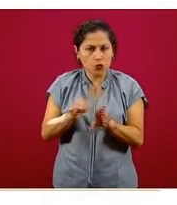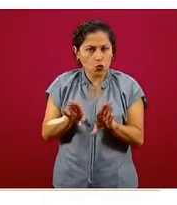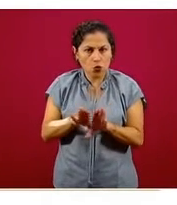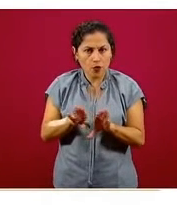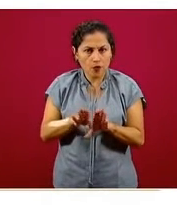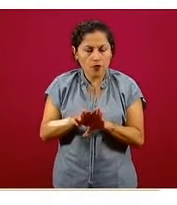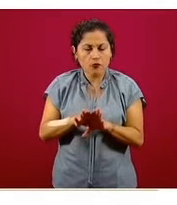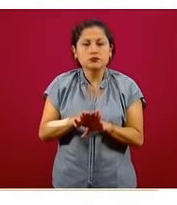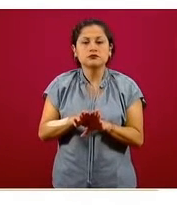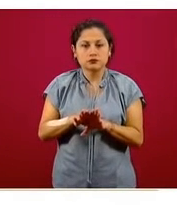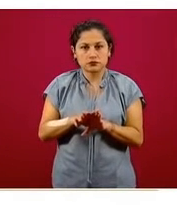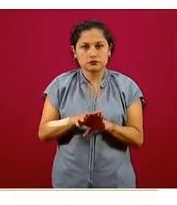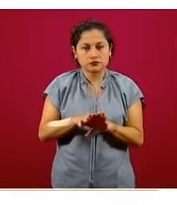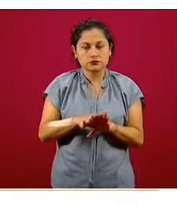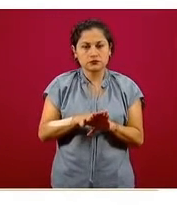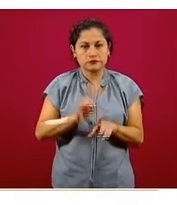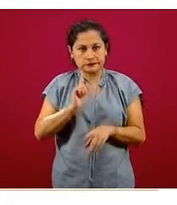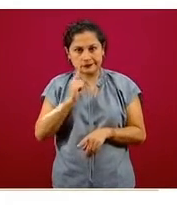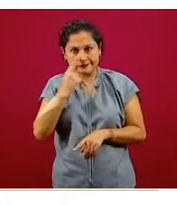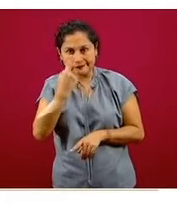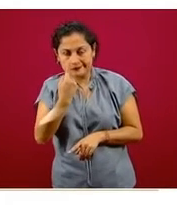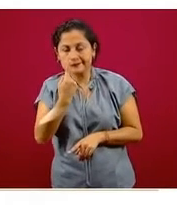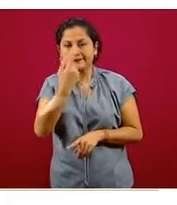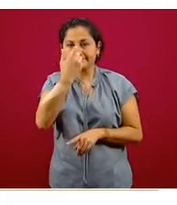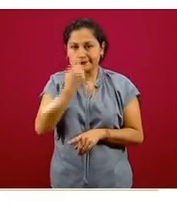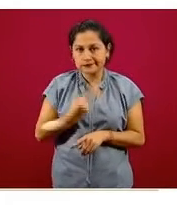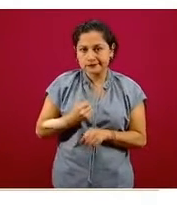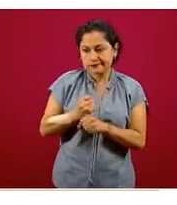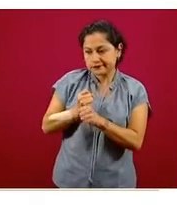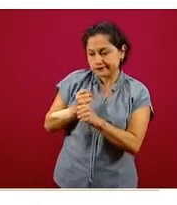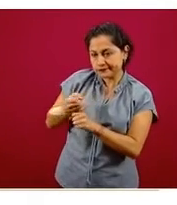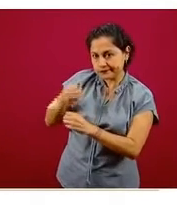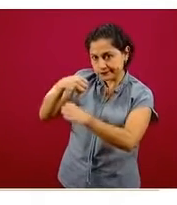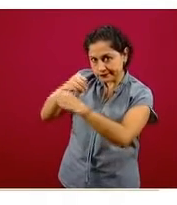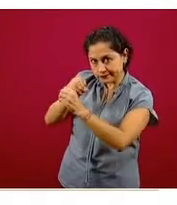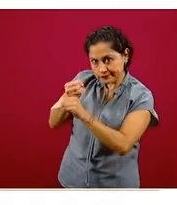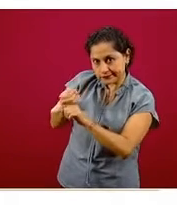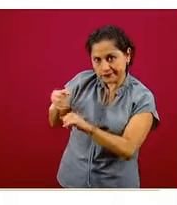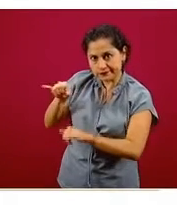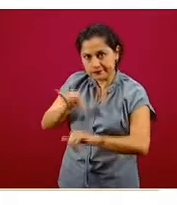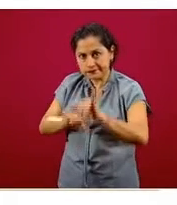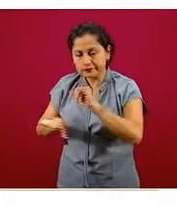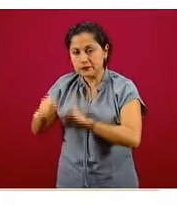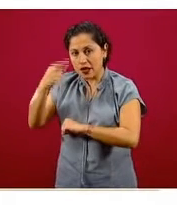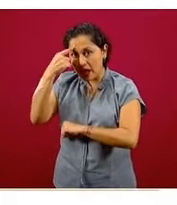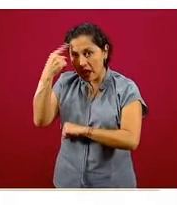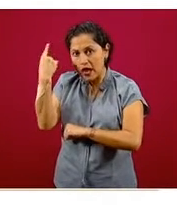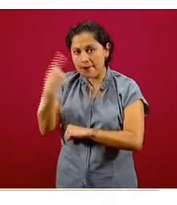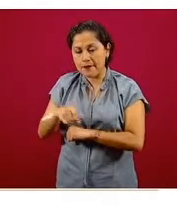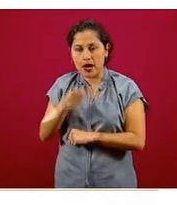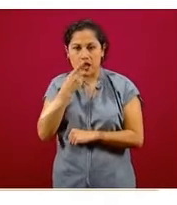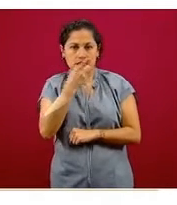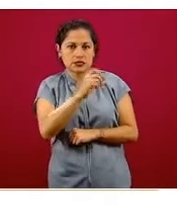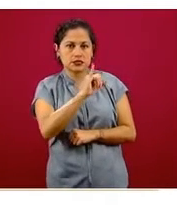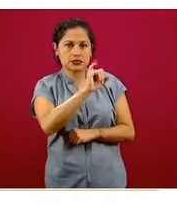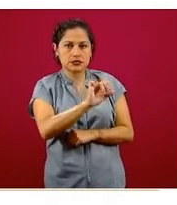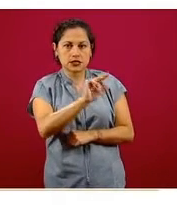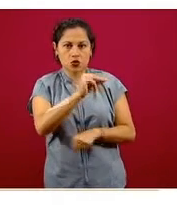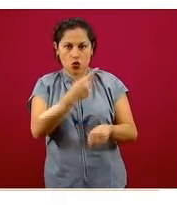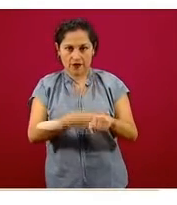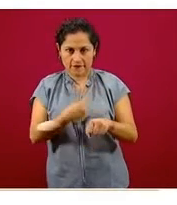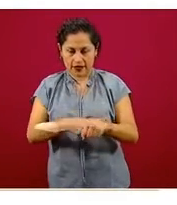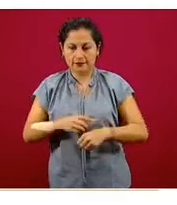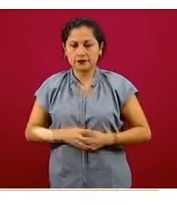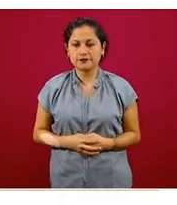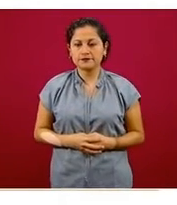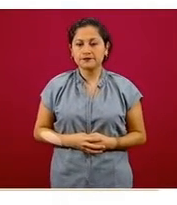muestra de laboratorio precisamente para confirmar o descartar la presencia del virus SARS-CoV-2. En